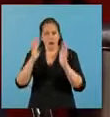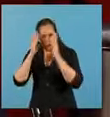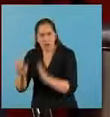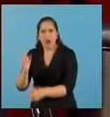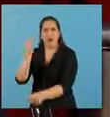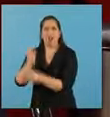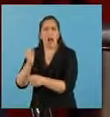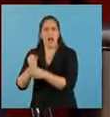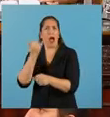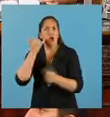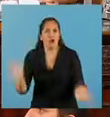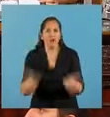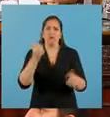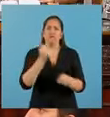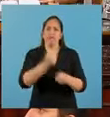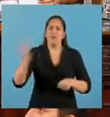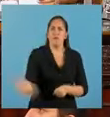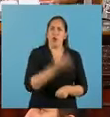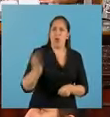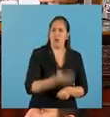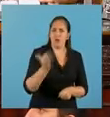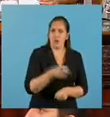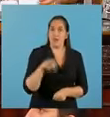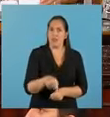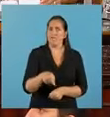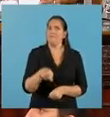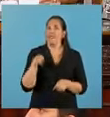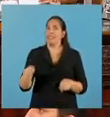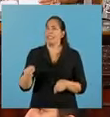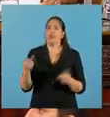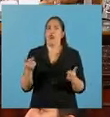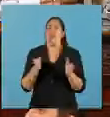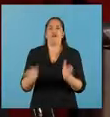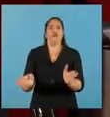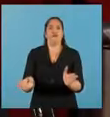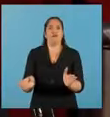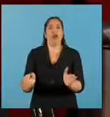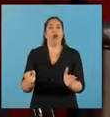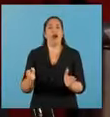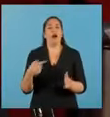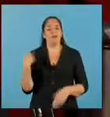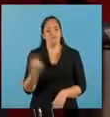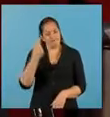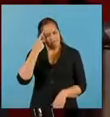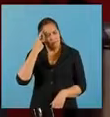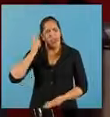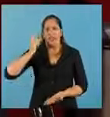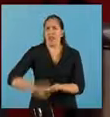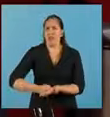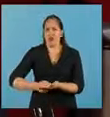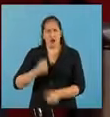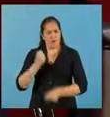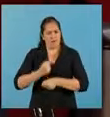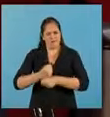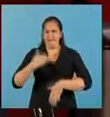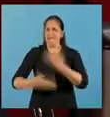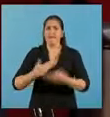y la producción. Esta definición nos obliga esencialmente a tomar una enérgica decisión en las